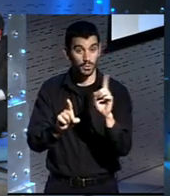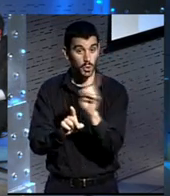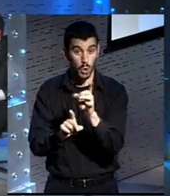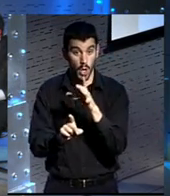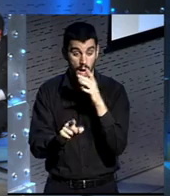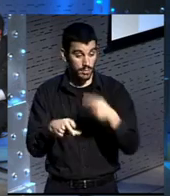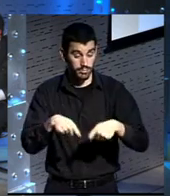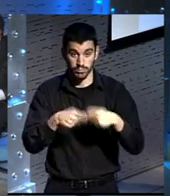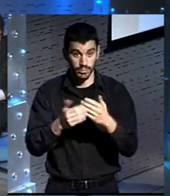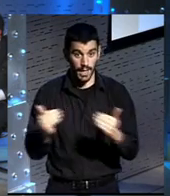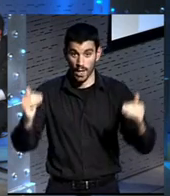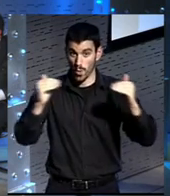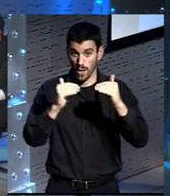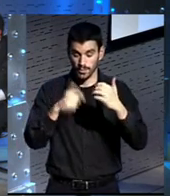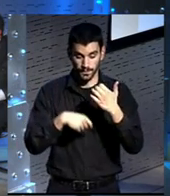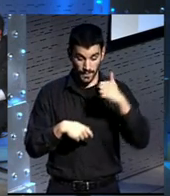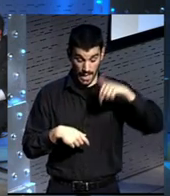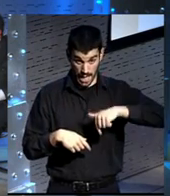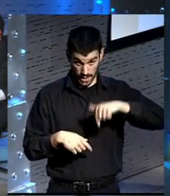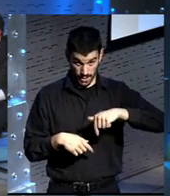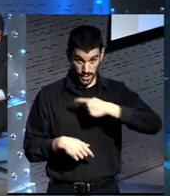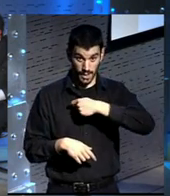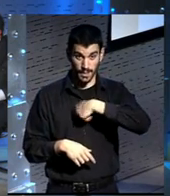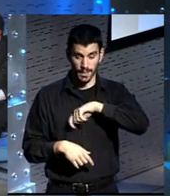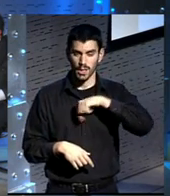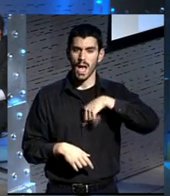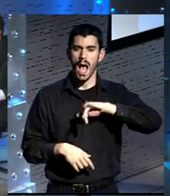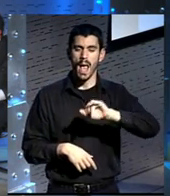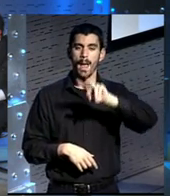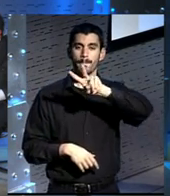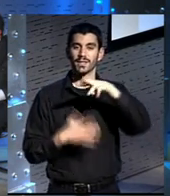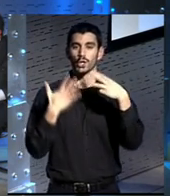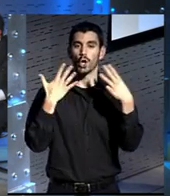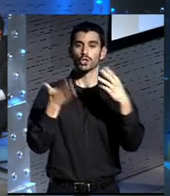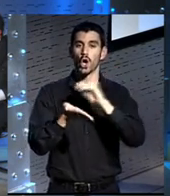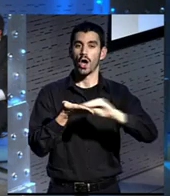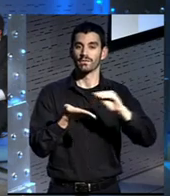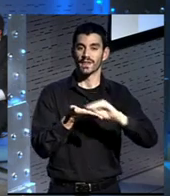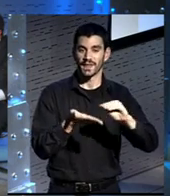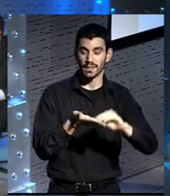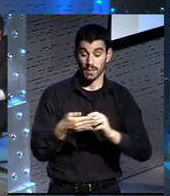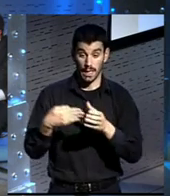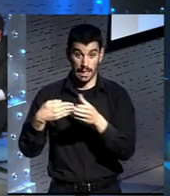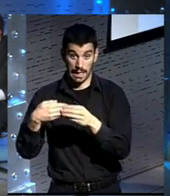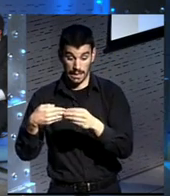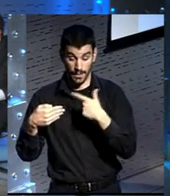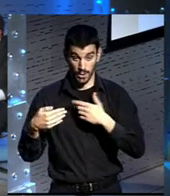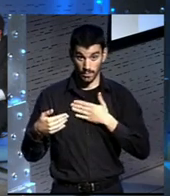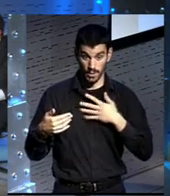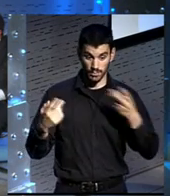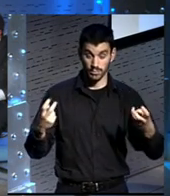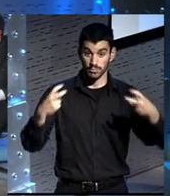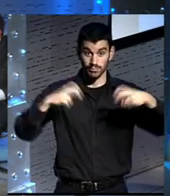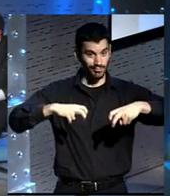tenemos 28 oficinas. En esas 28 oficinas el cliente se sienta al lado de nuestra persona y comparten la pantalla.